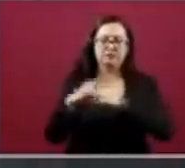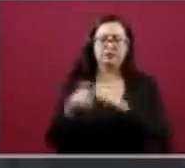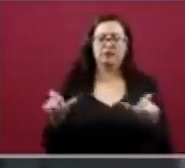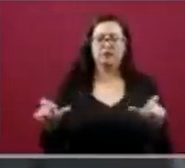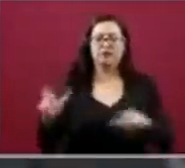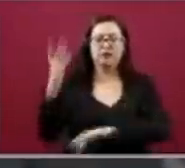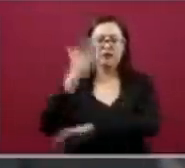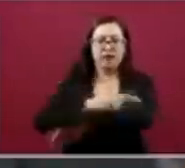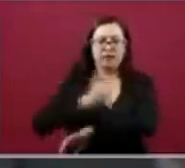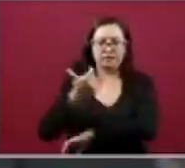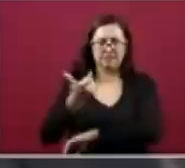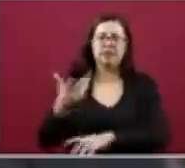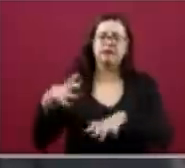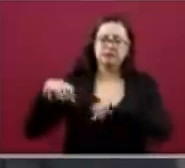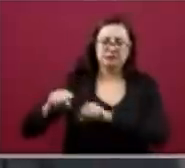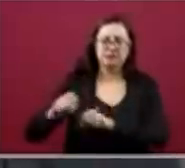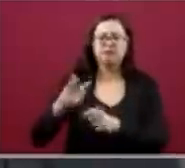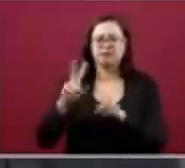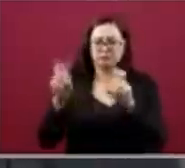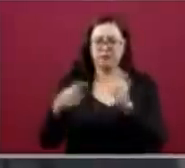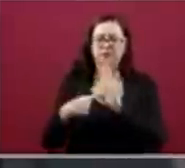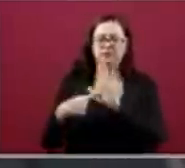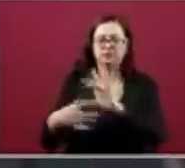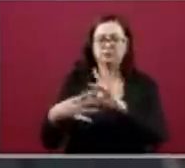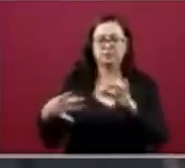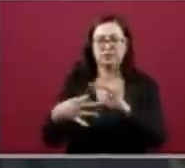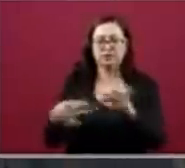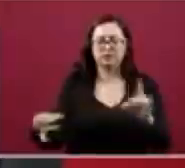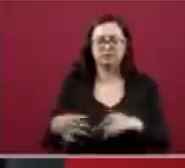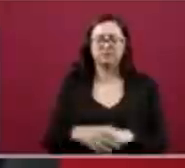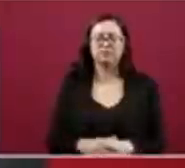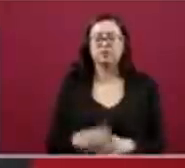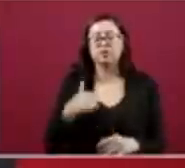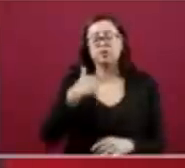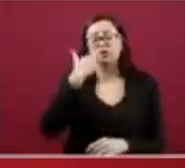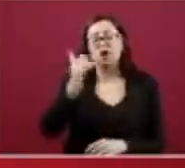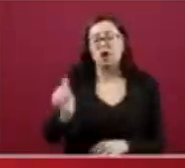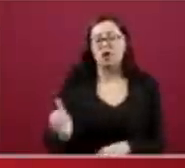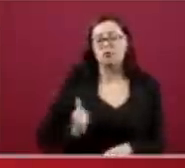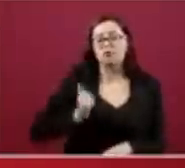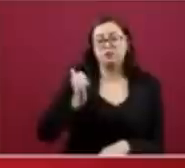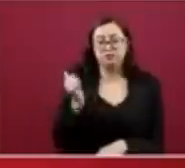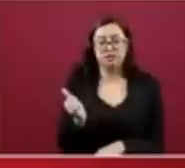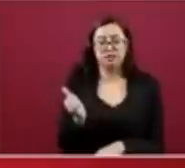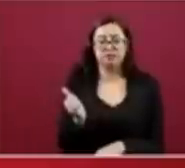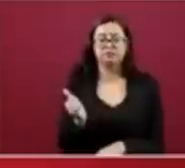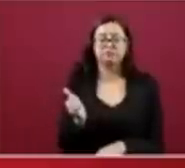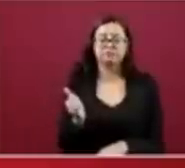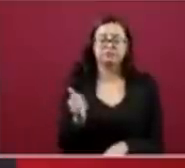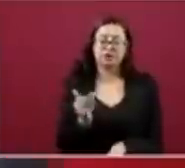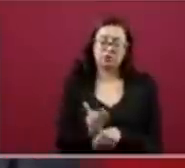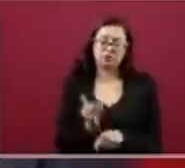Quiero aprovechar para decirles que a mí me ayuda mucho el que ustedes